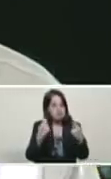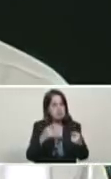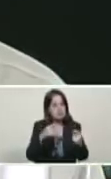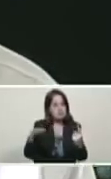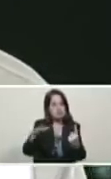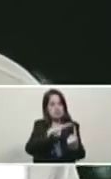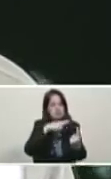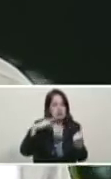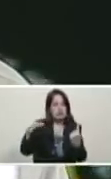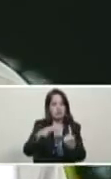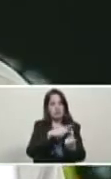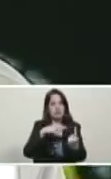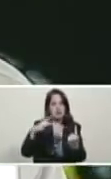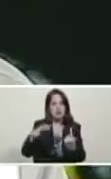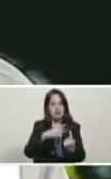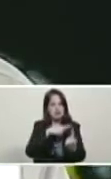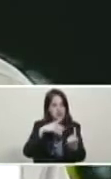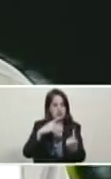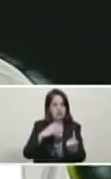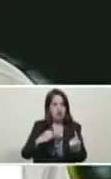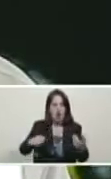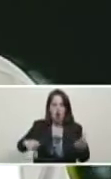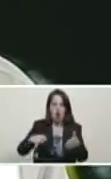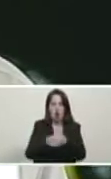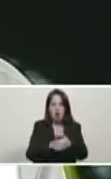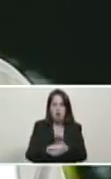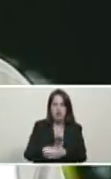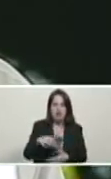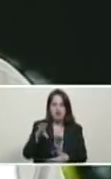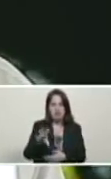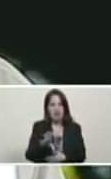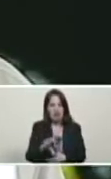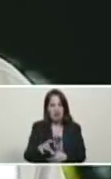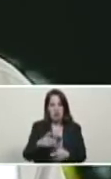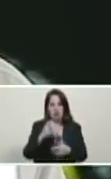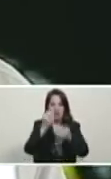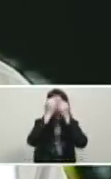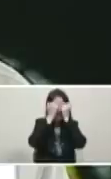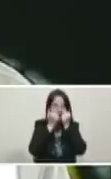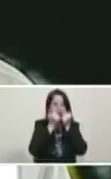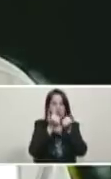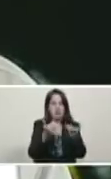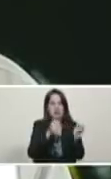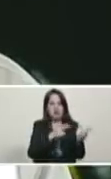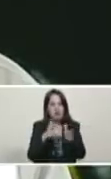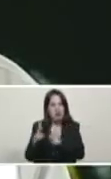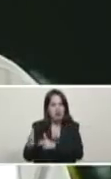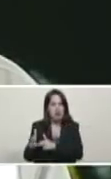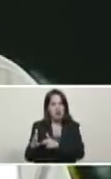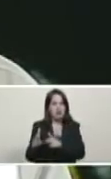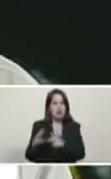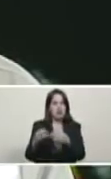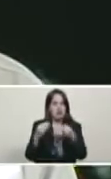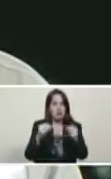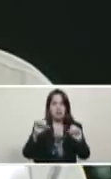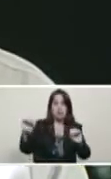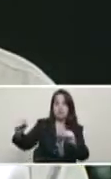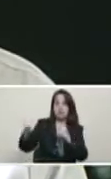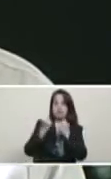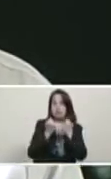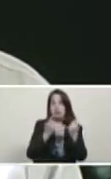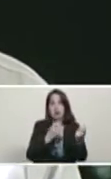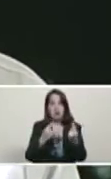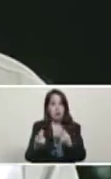posibles golpe de estado terrorismo especulación financiera bloque económico